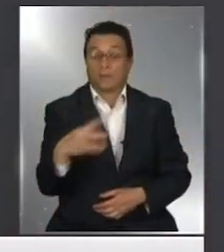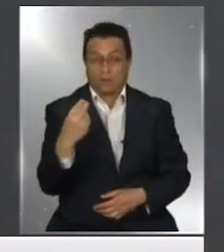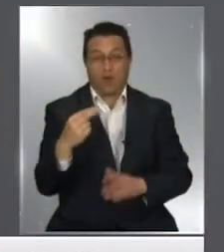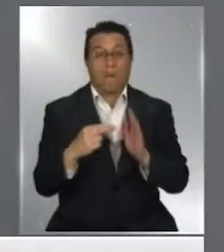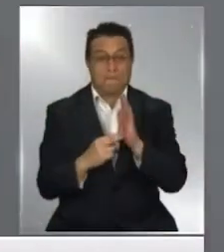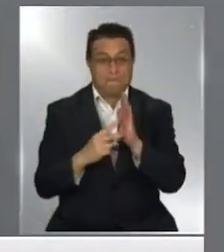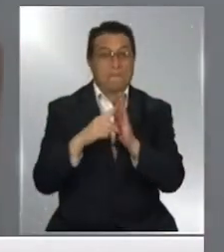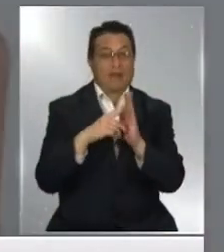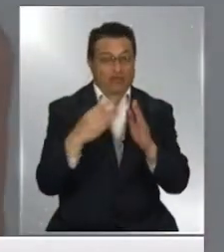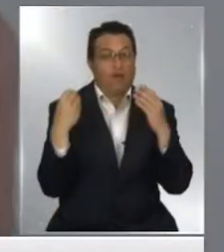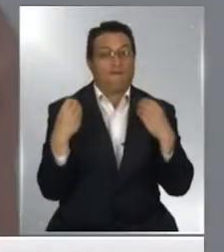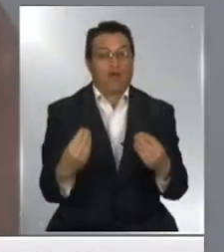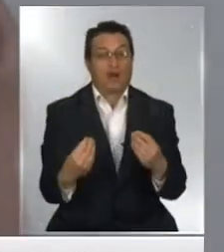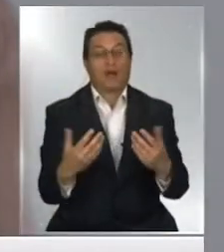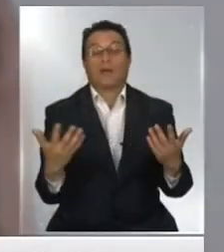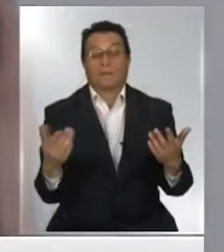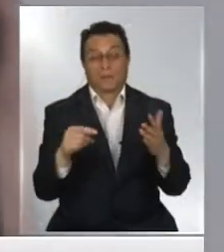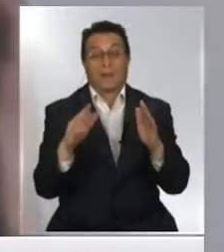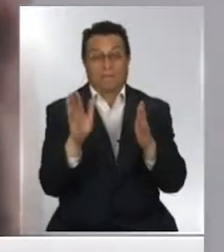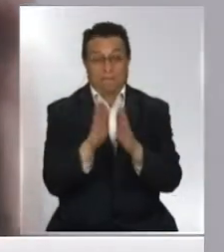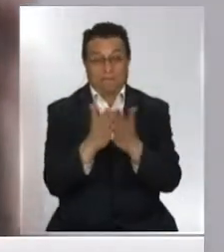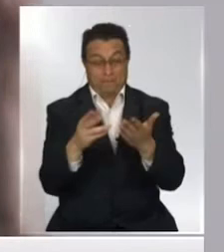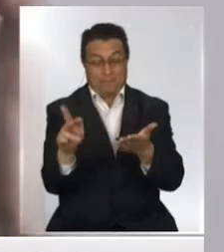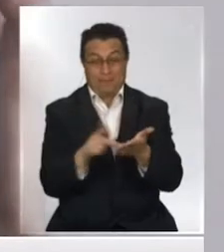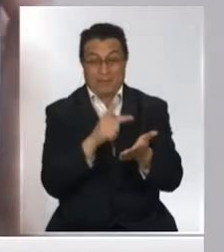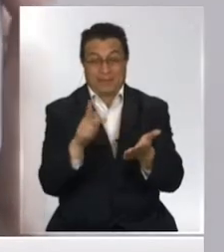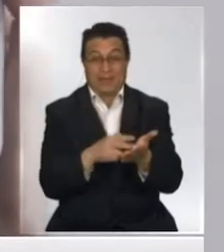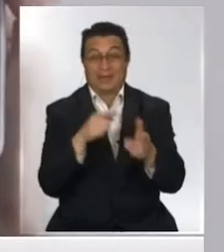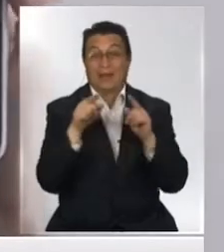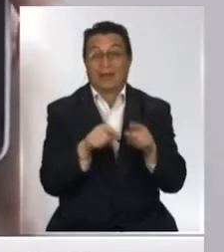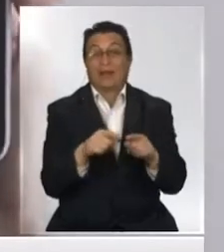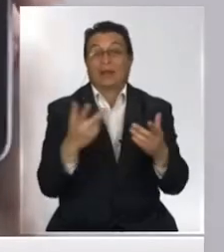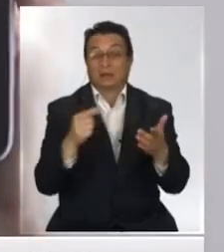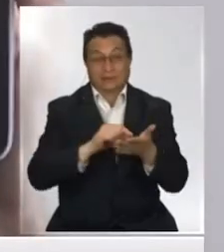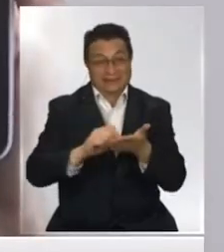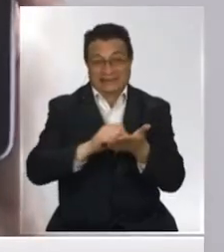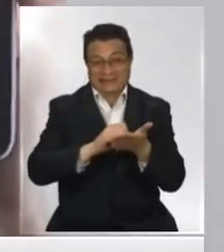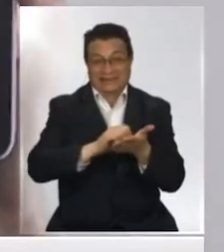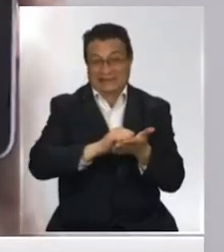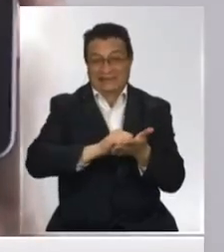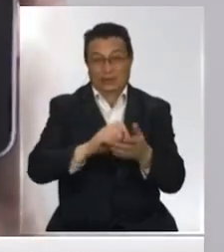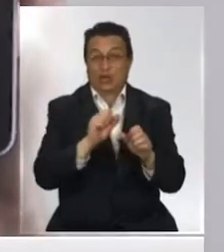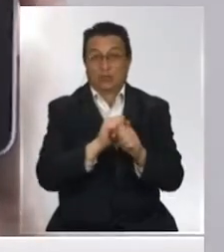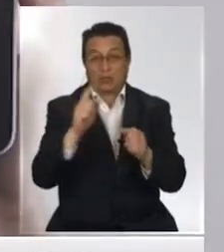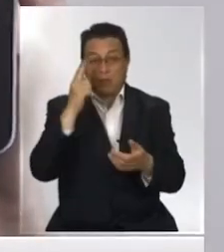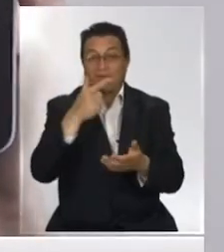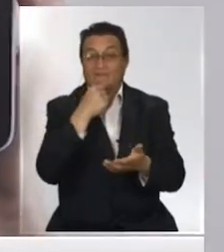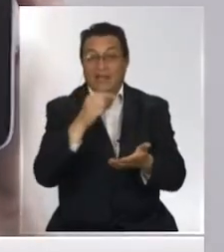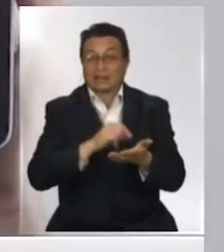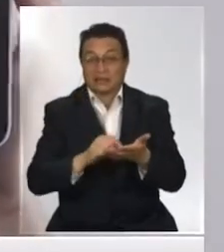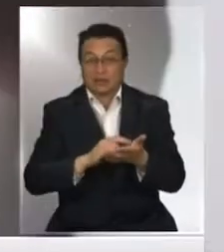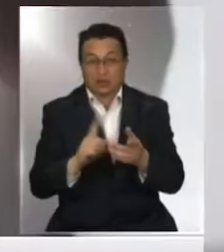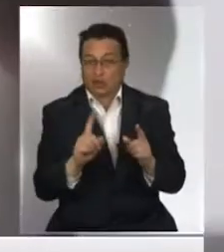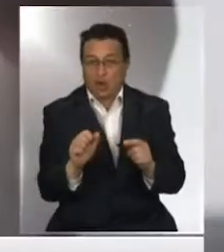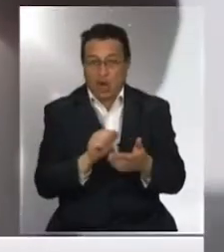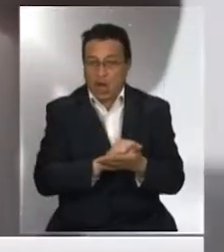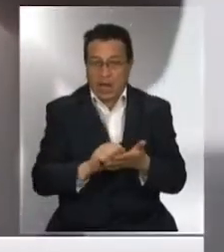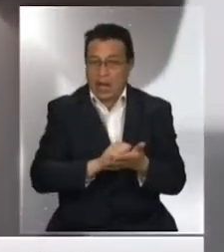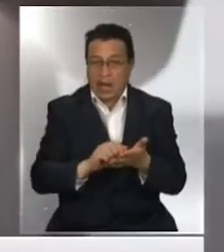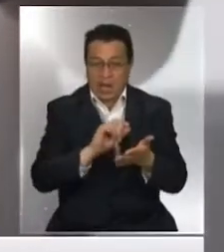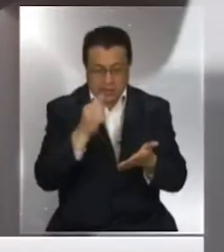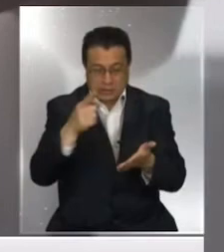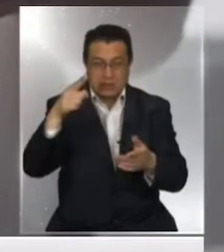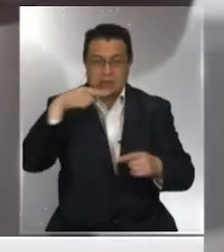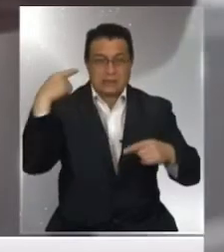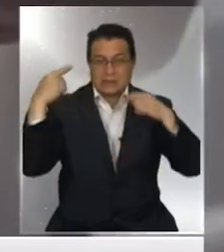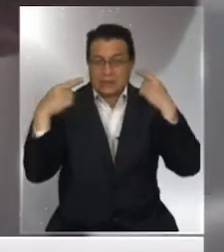paso cuando con estas pantallas que prácticamente eran irrayables, porque uno pensaba que se rayaba muy fácil y en realidad no. Ahora este